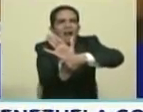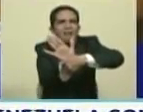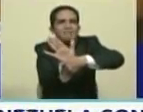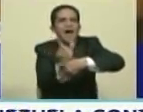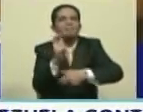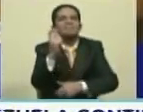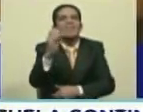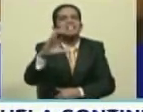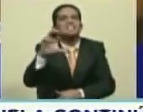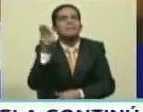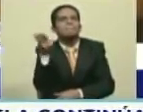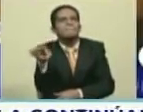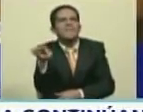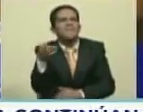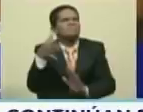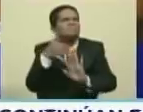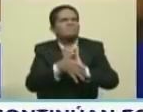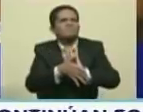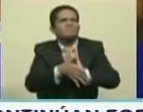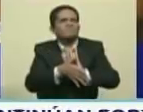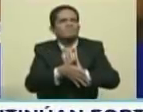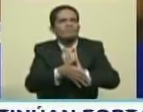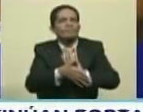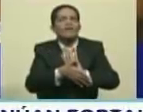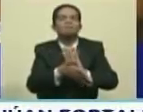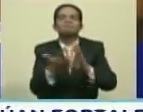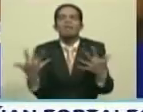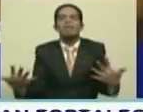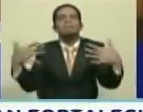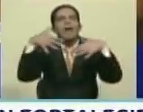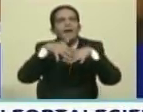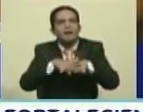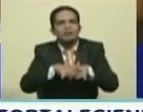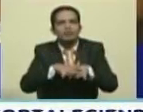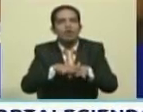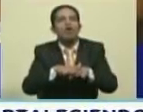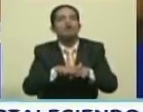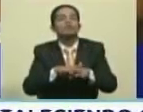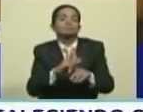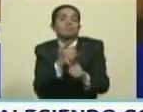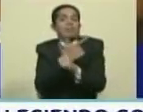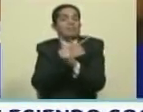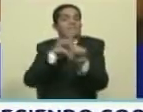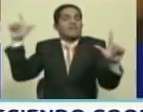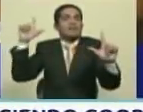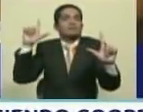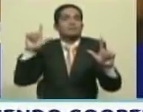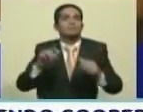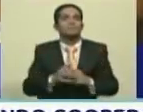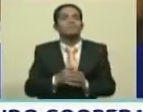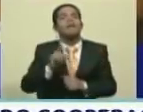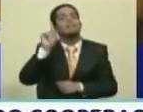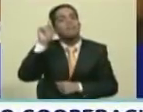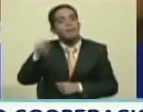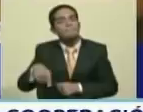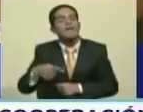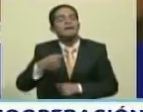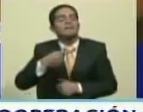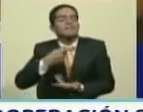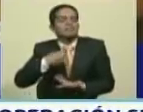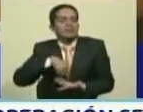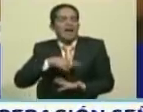TCP, es como sinónimo de integración y de liberación, pero también es nuestro patrimonio, la